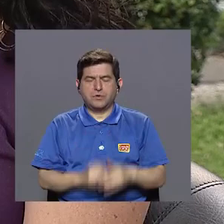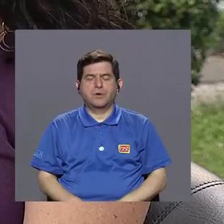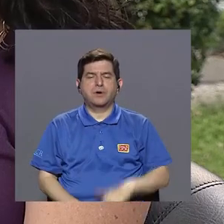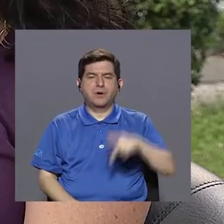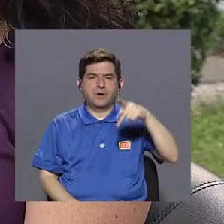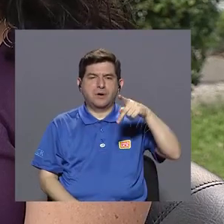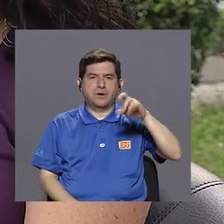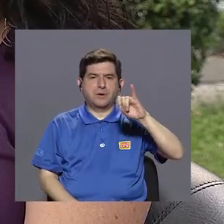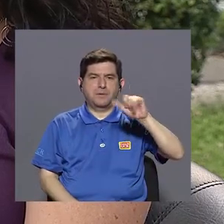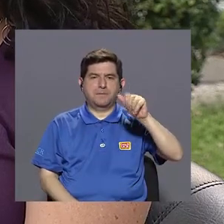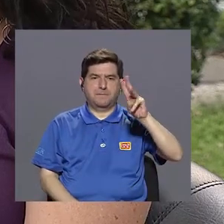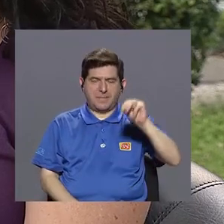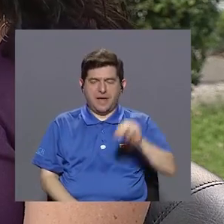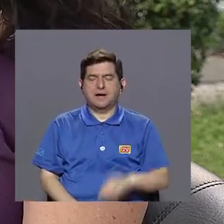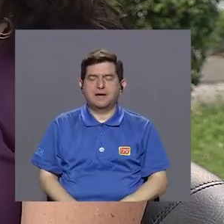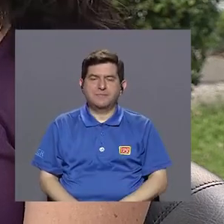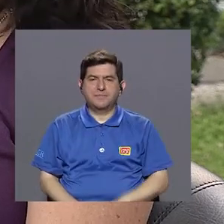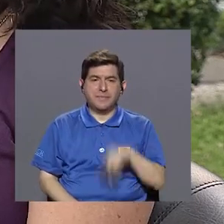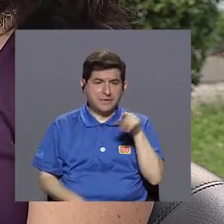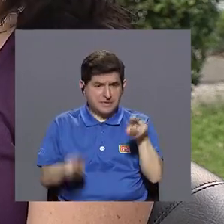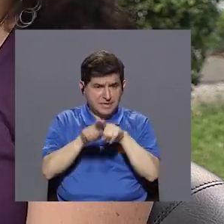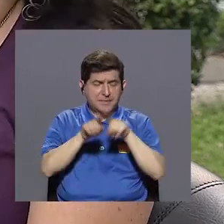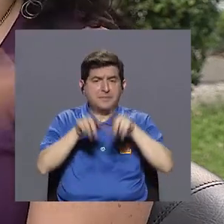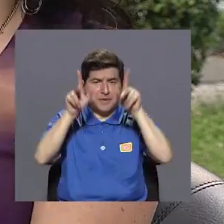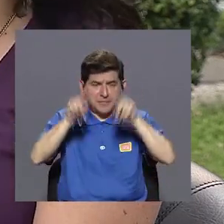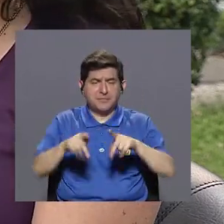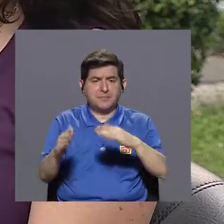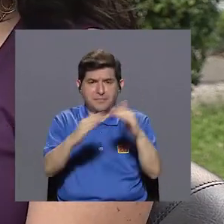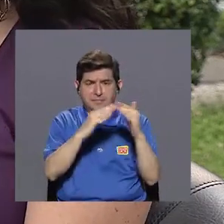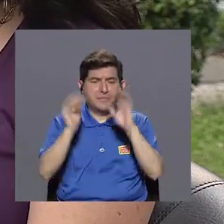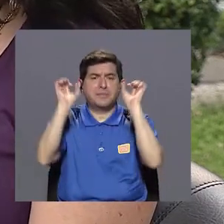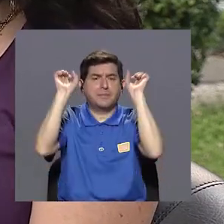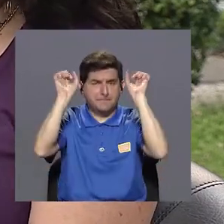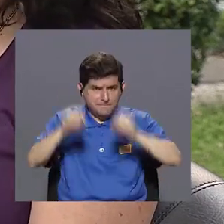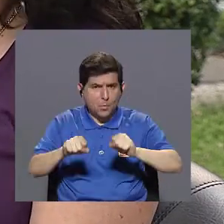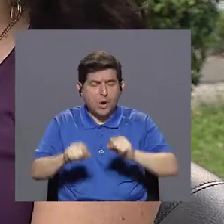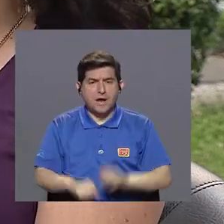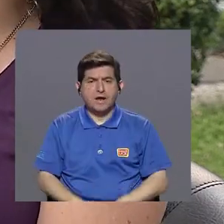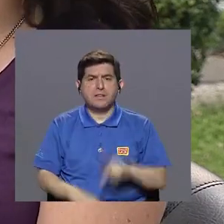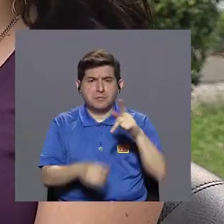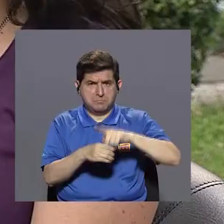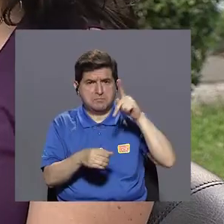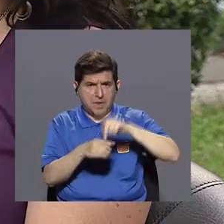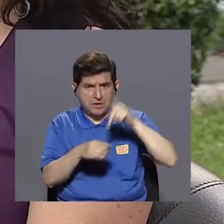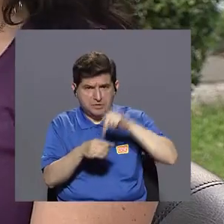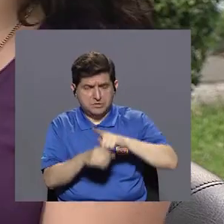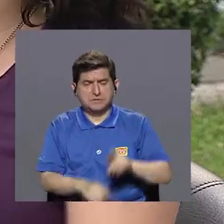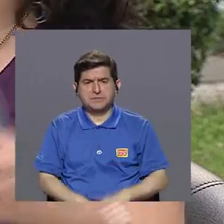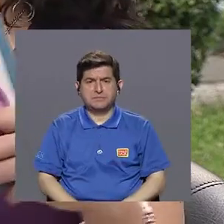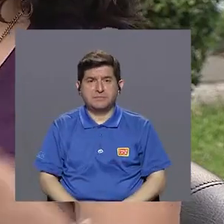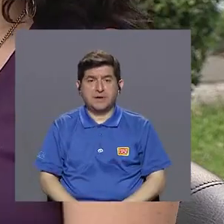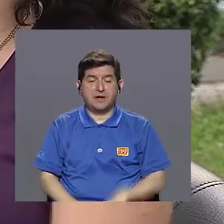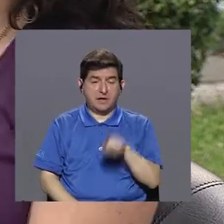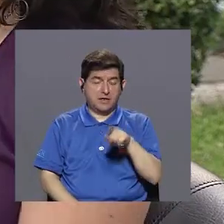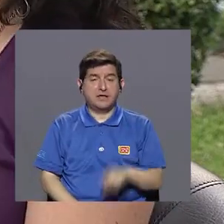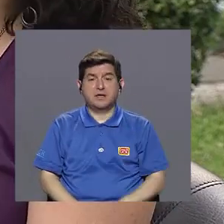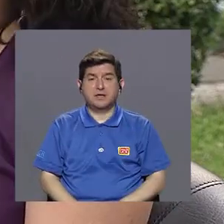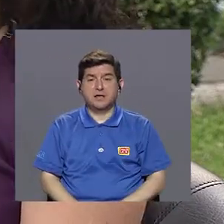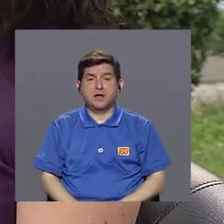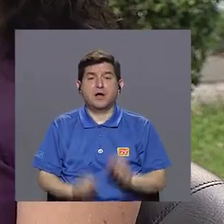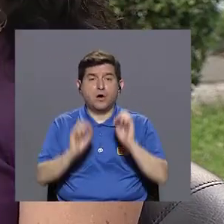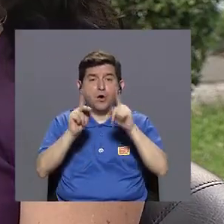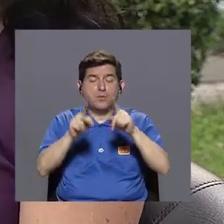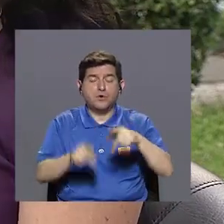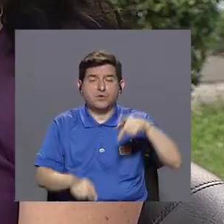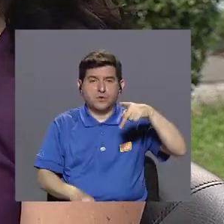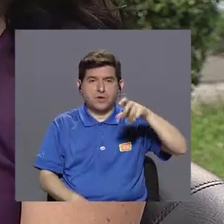el PIAM, como el PEA también, que incluso las personas de la comunidad pueden participar, están sí, a claro. Más todavía a